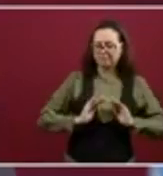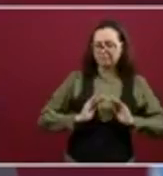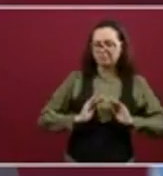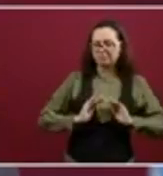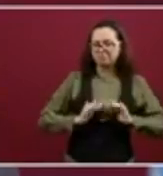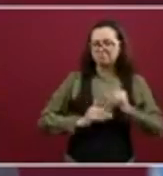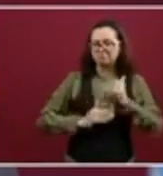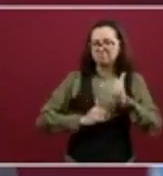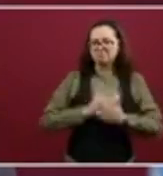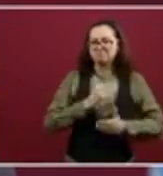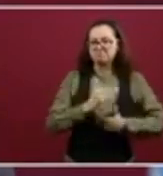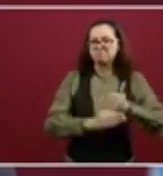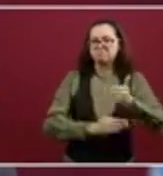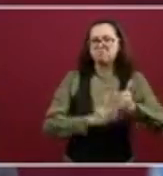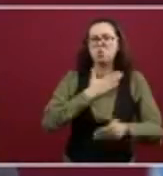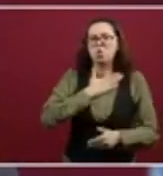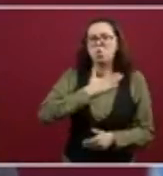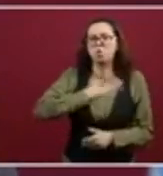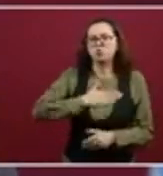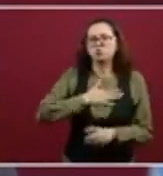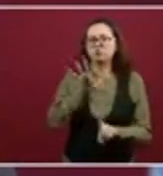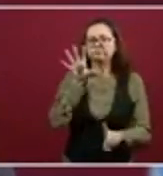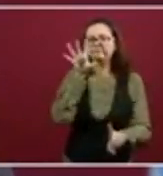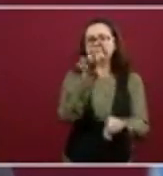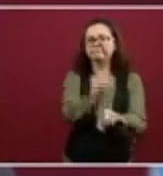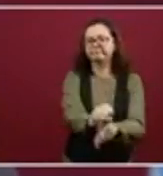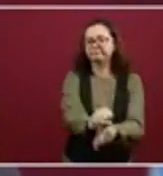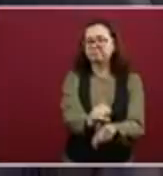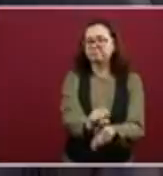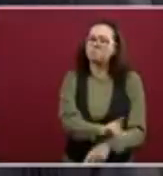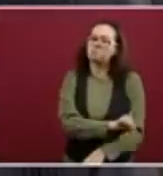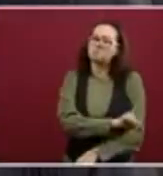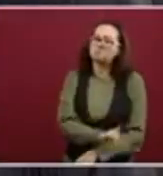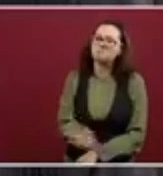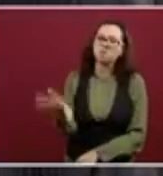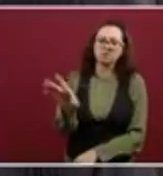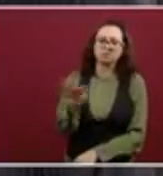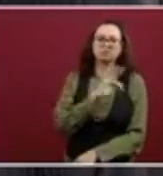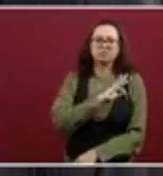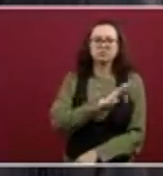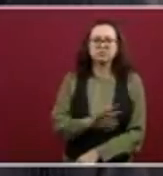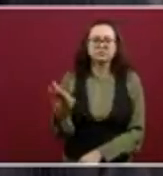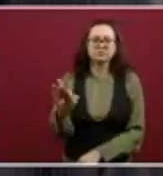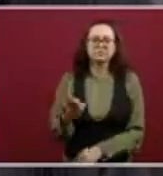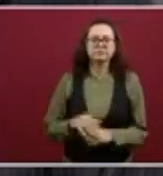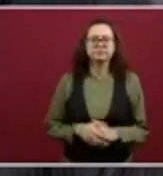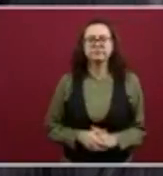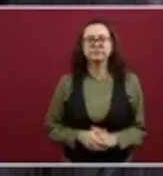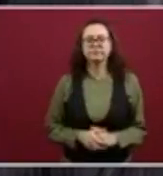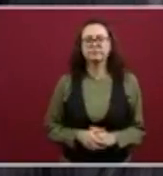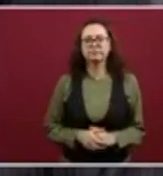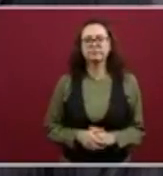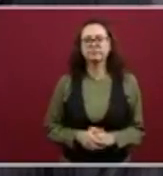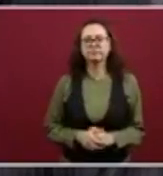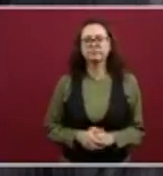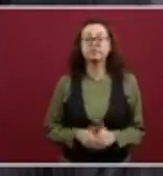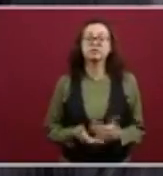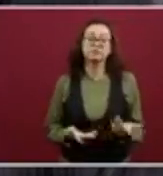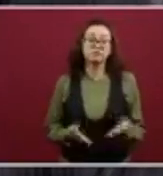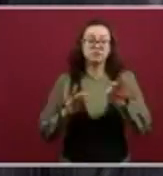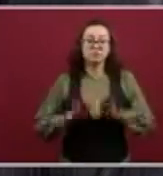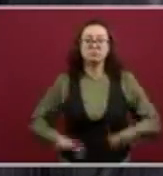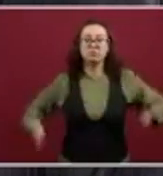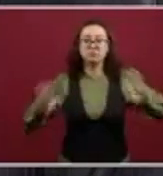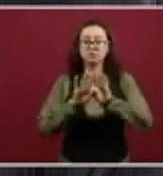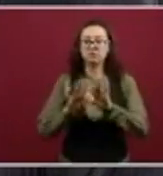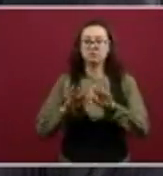frutos de la justicia. Por eso es muy importante este plan. Le